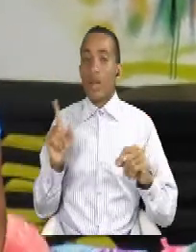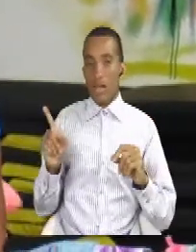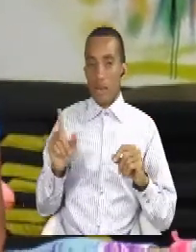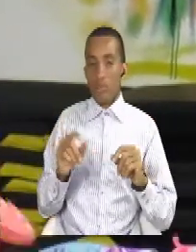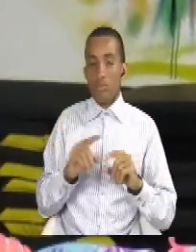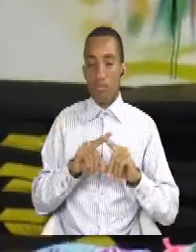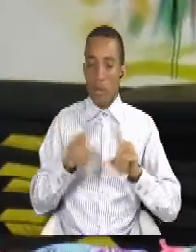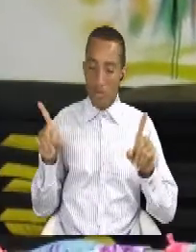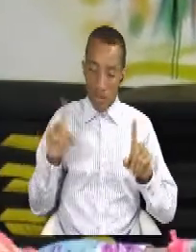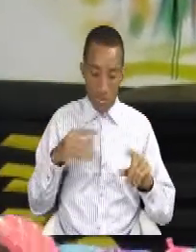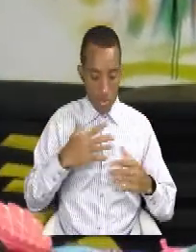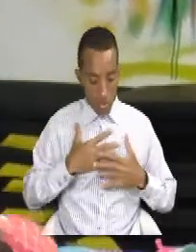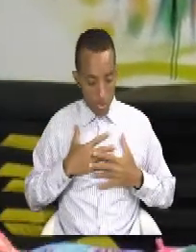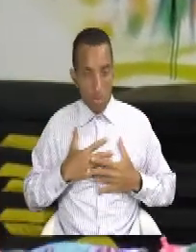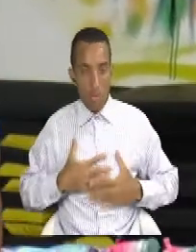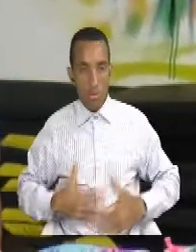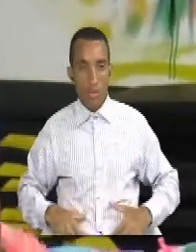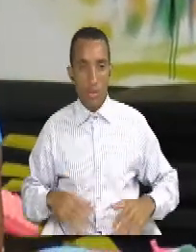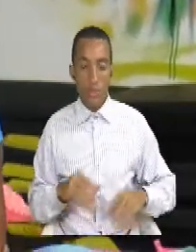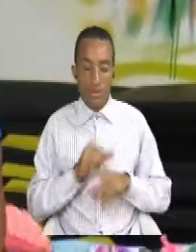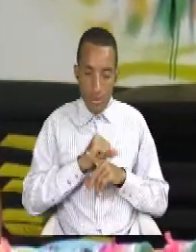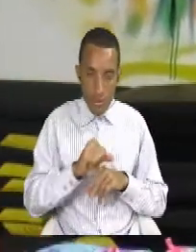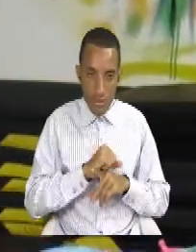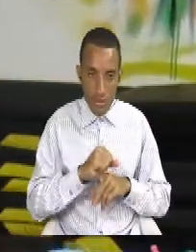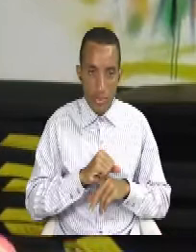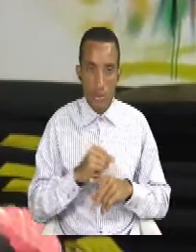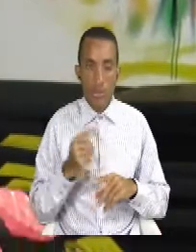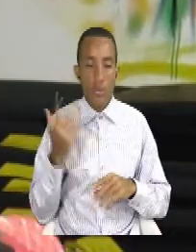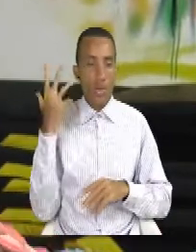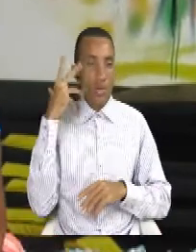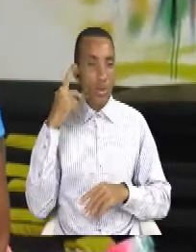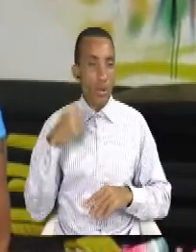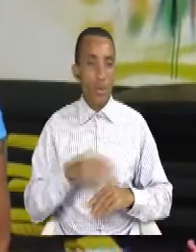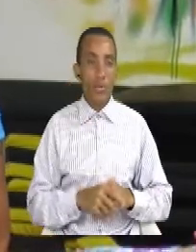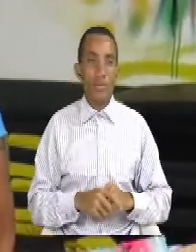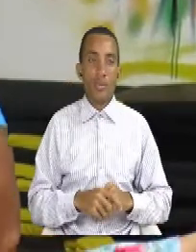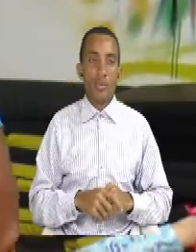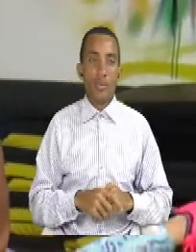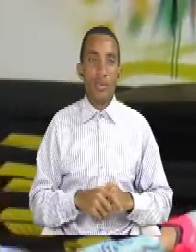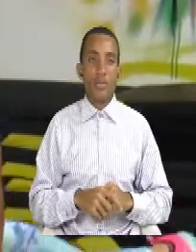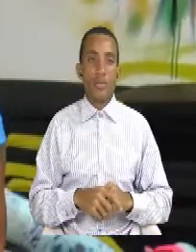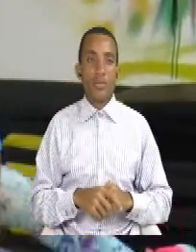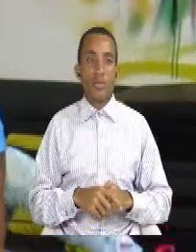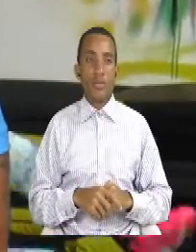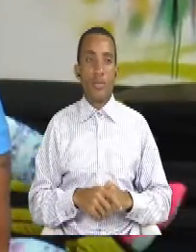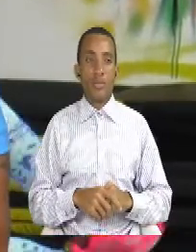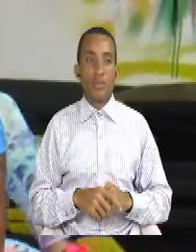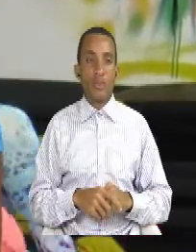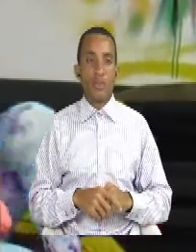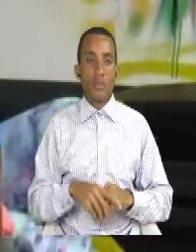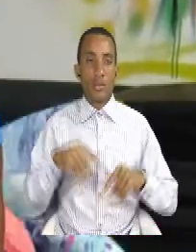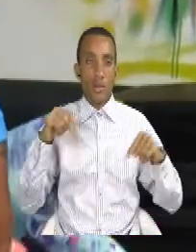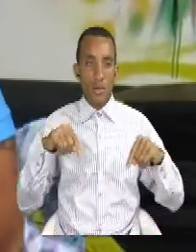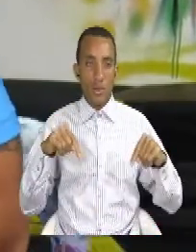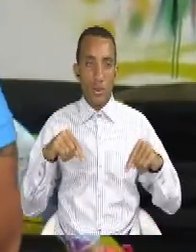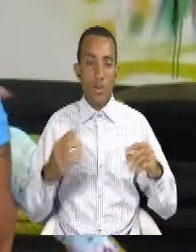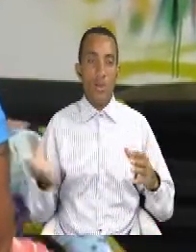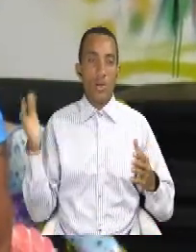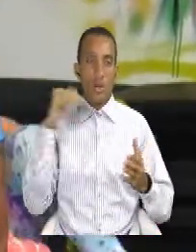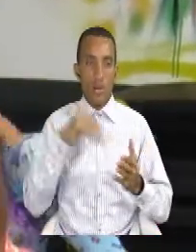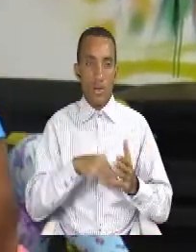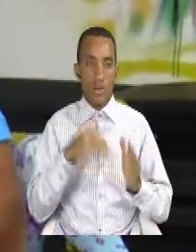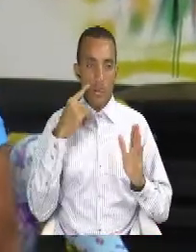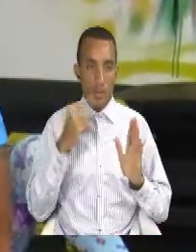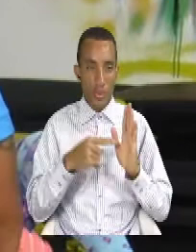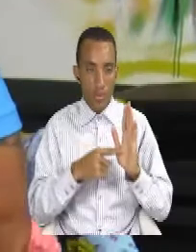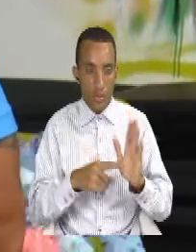su cuerpo y se preparen en el día a día. Y bueno, hoy acá nuevamente mostrándoles esas rutinas de